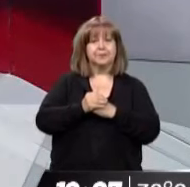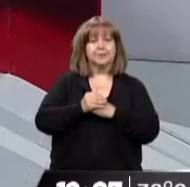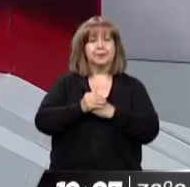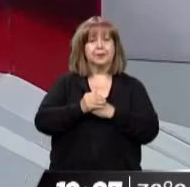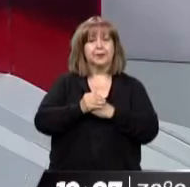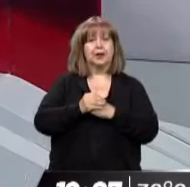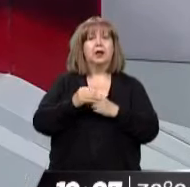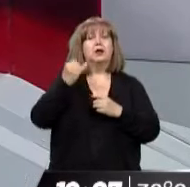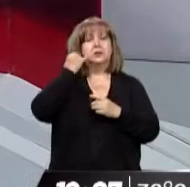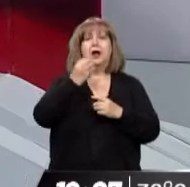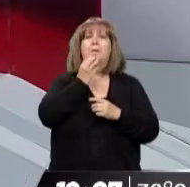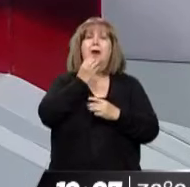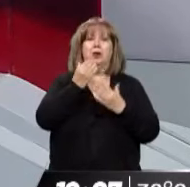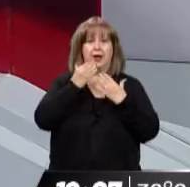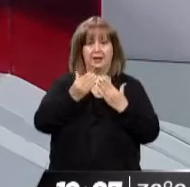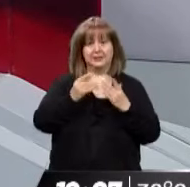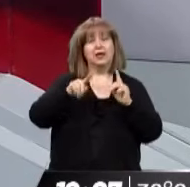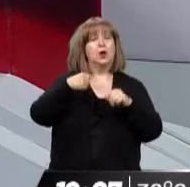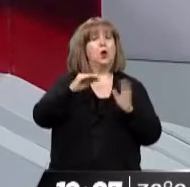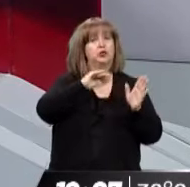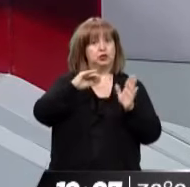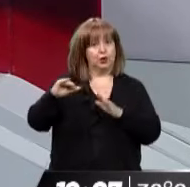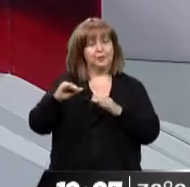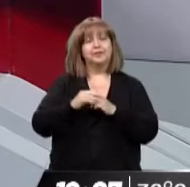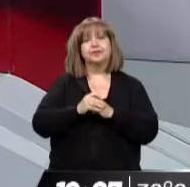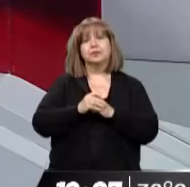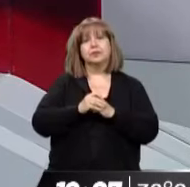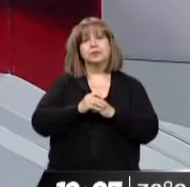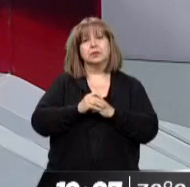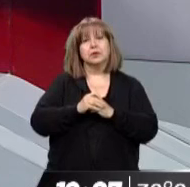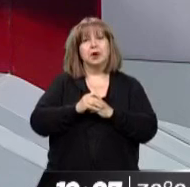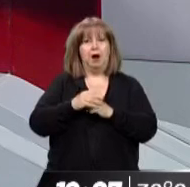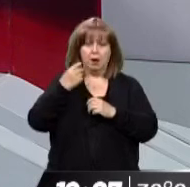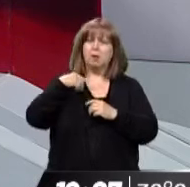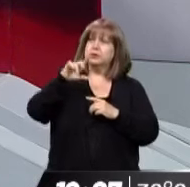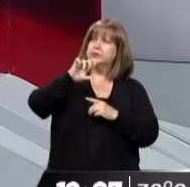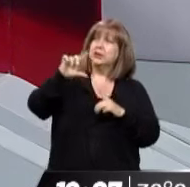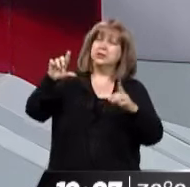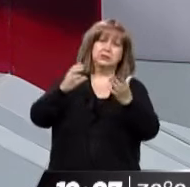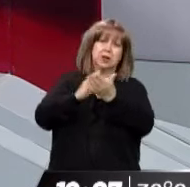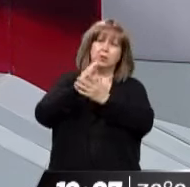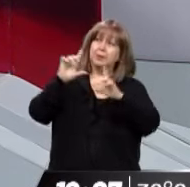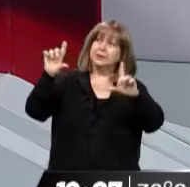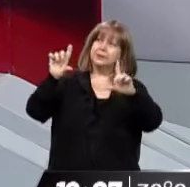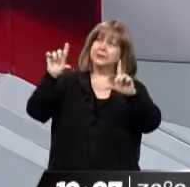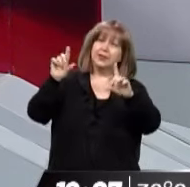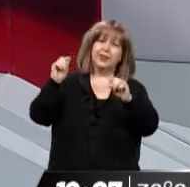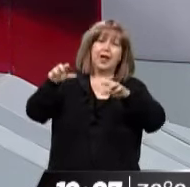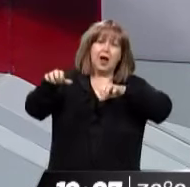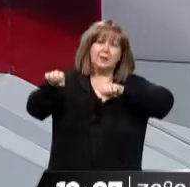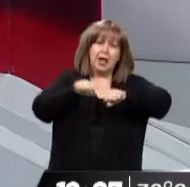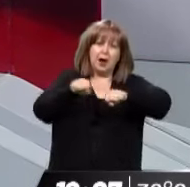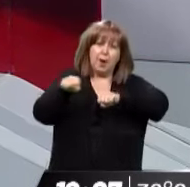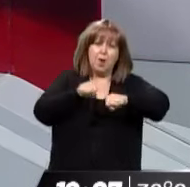Cambiamos de tema, abrimos el panorama internacional y no podemos dejar de hablar de esas imágenes que nos llegan permanentemente del